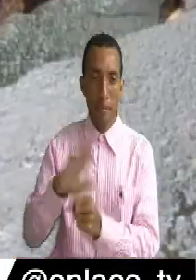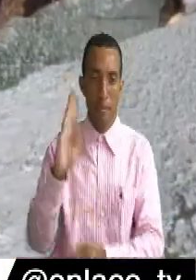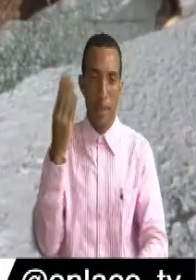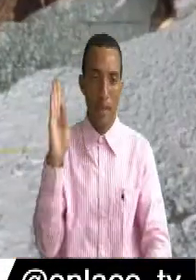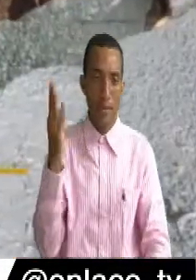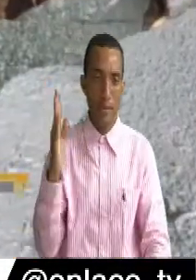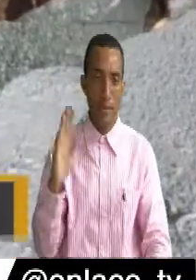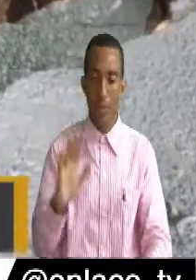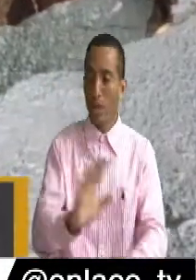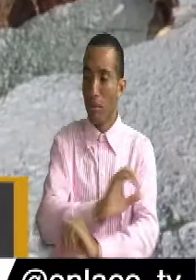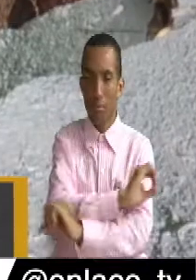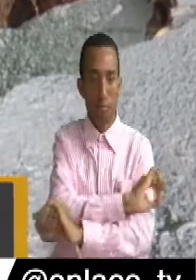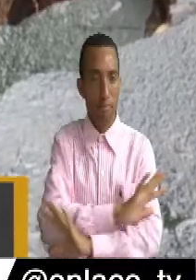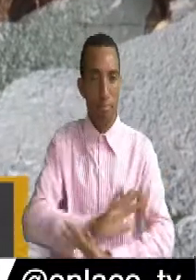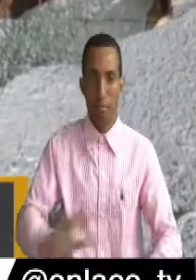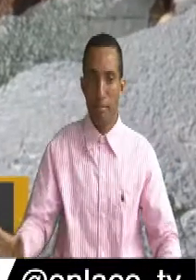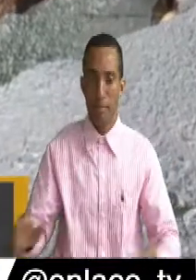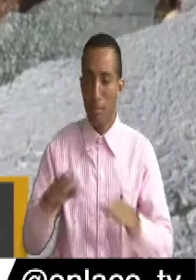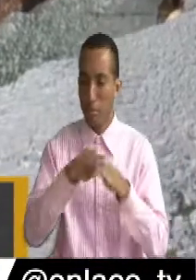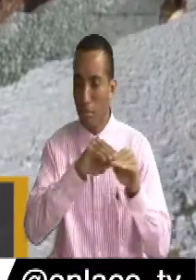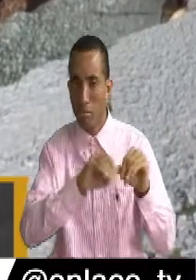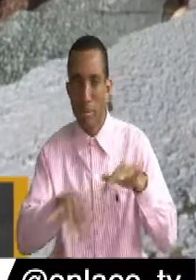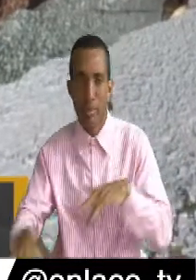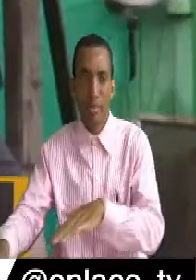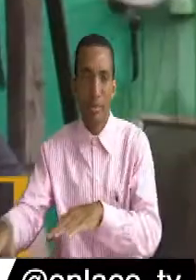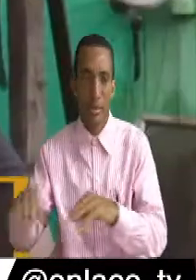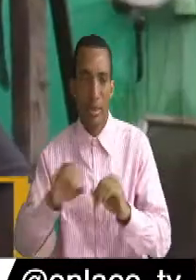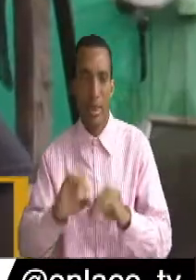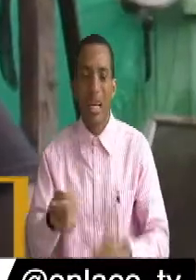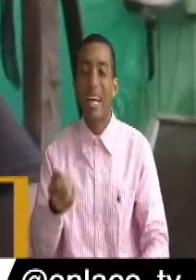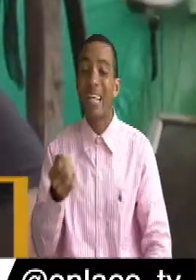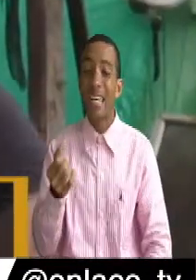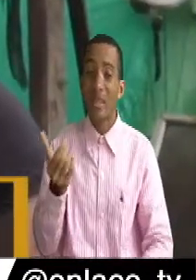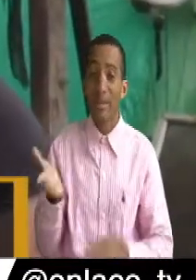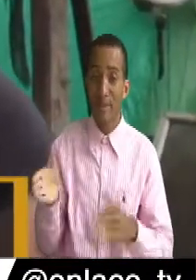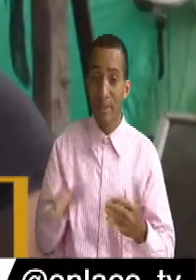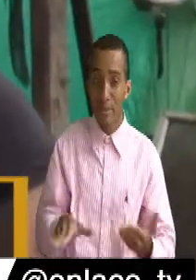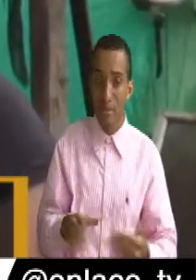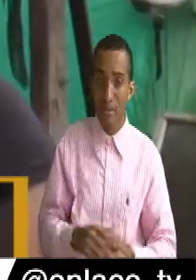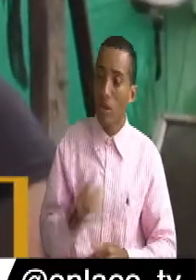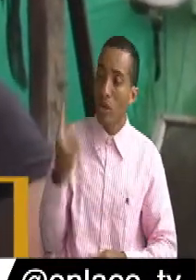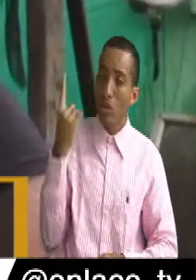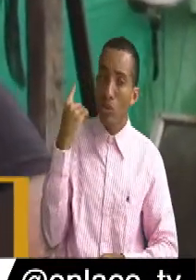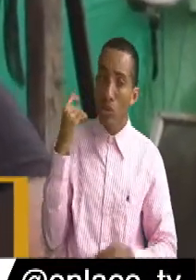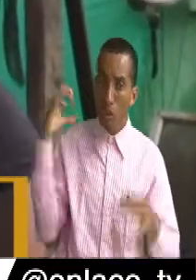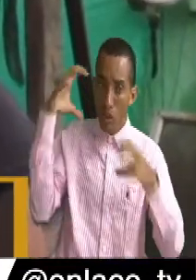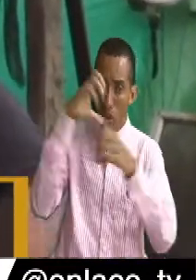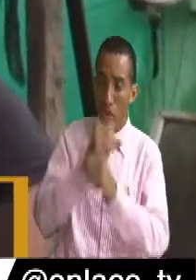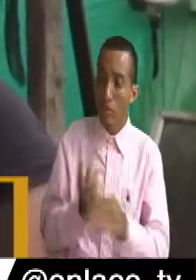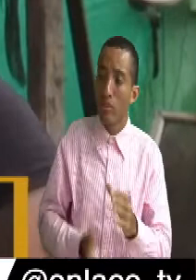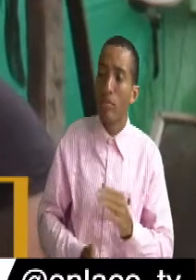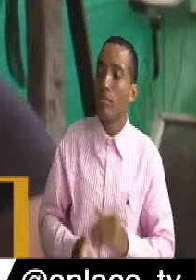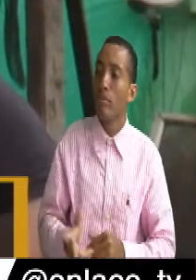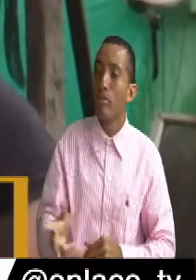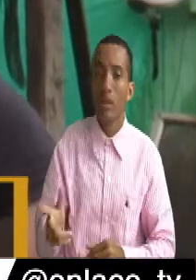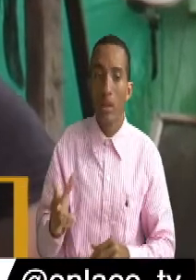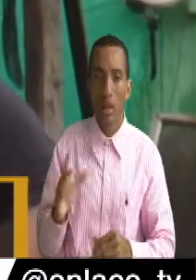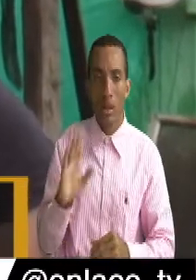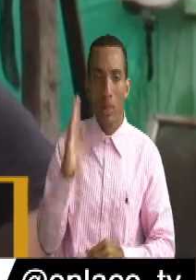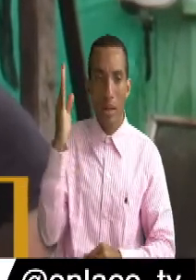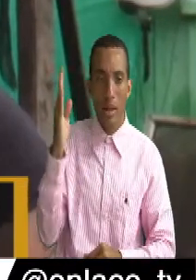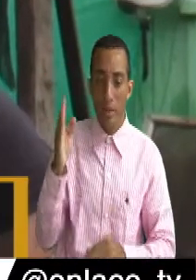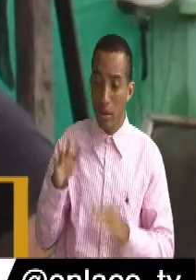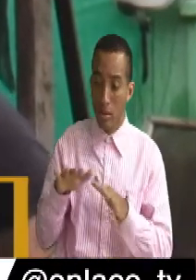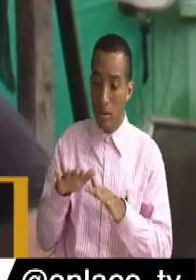las lluvias por poco deja también una tragedia en este humilde hogar. En las horas de anoche, ella iba para el baño con la niña cuando sintió que el